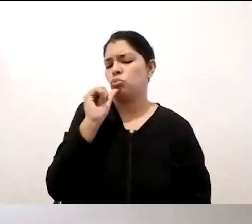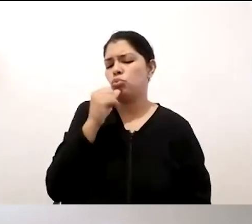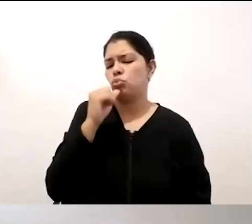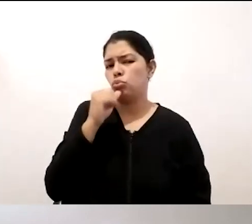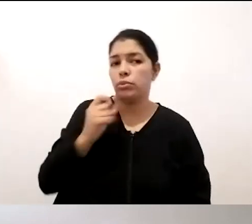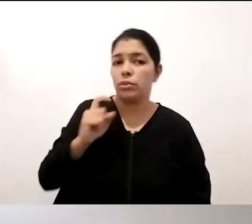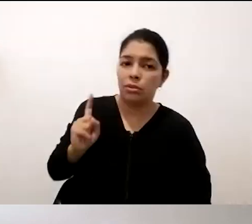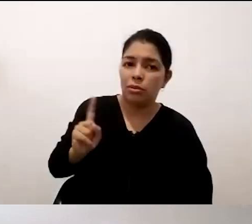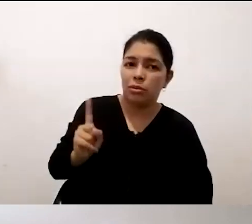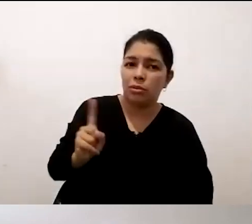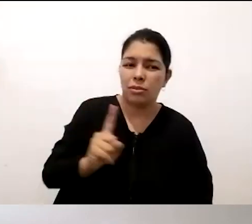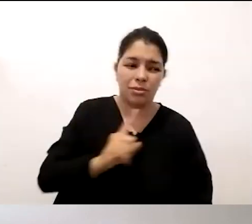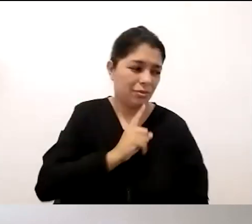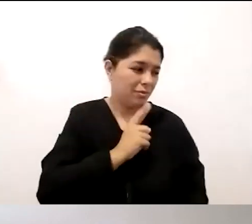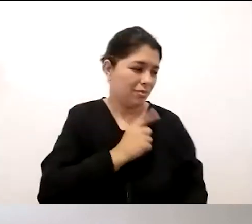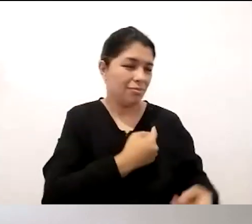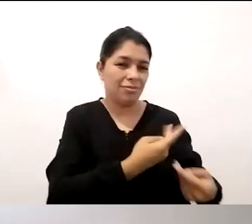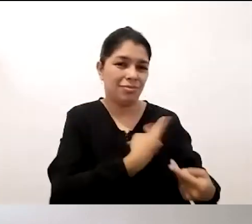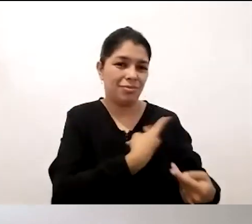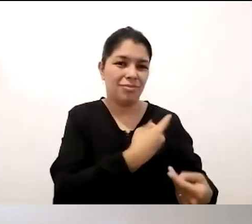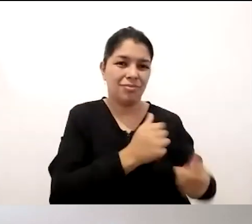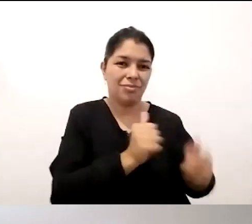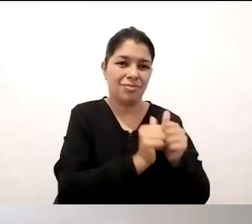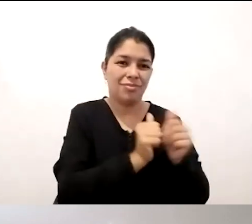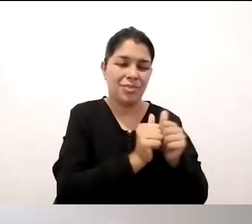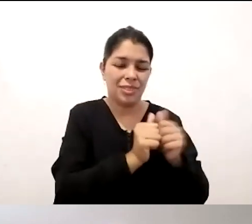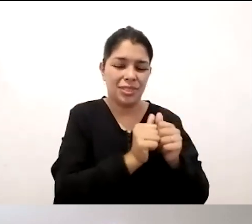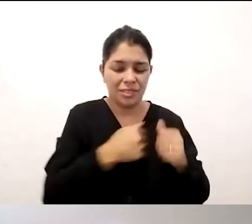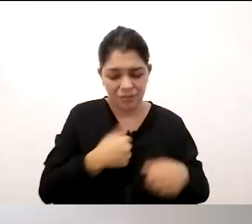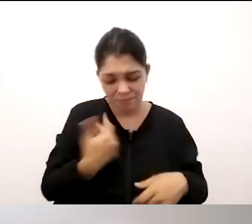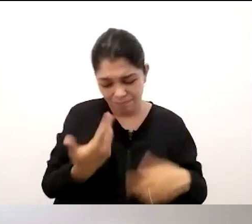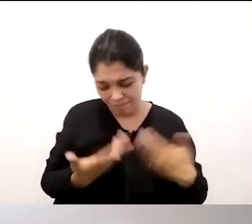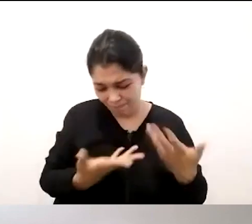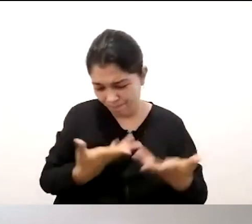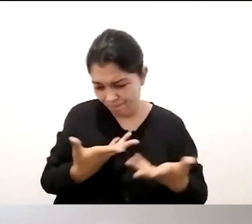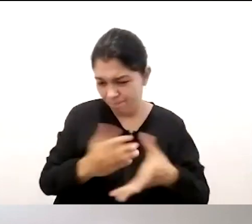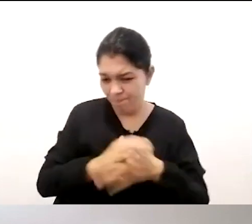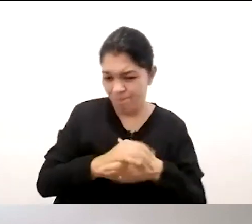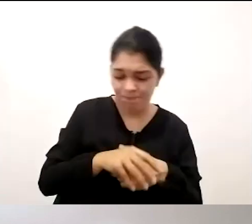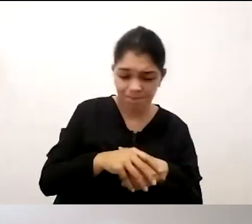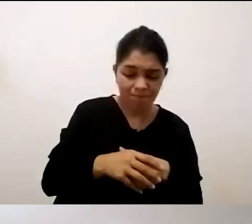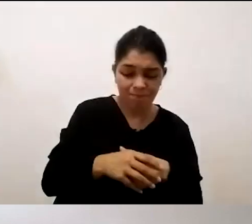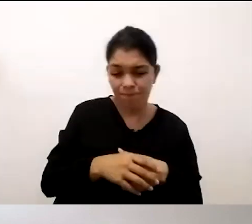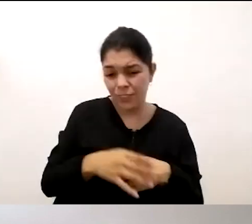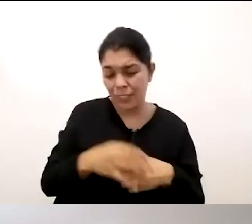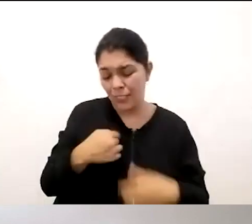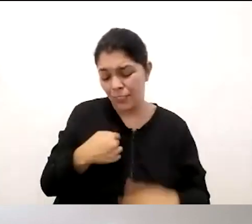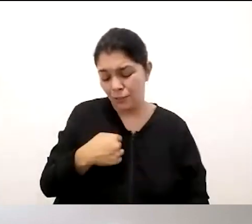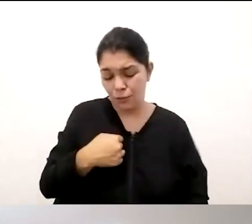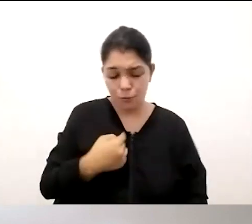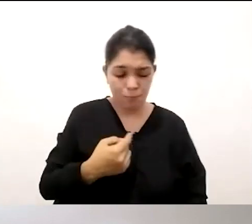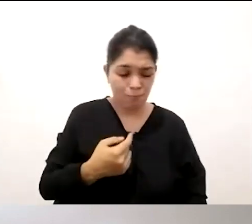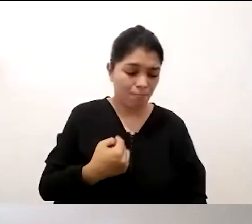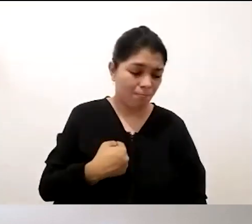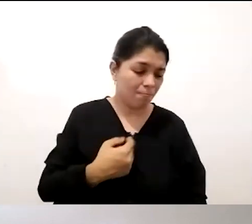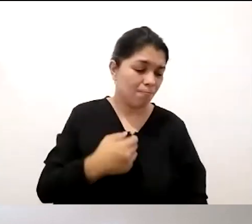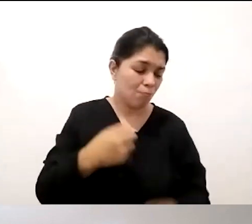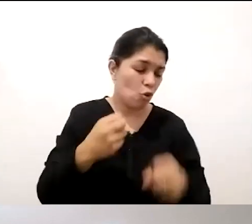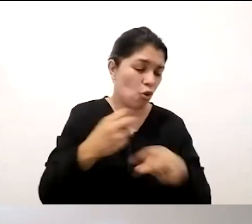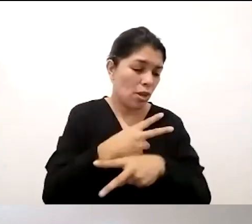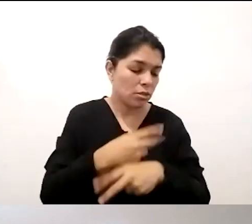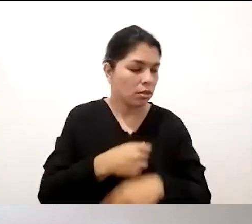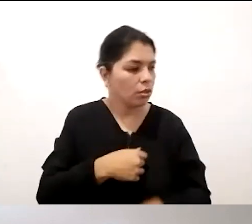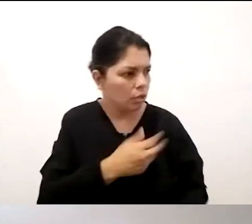relación que le ha generado a ella una imposibilidad de ver su realidad, y es necesario que nosotros, si podemos, hay que escucharla